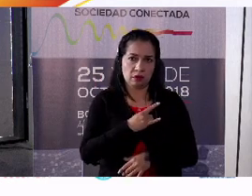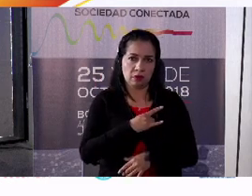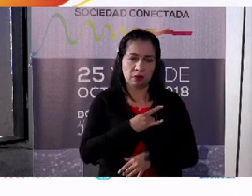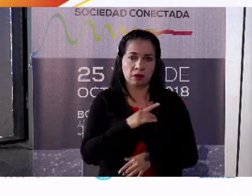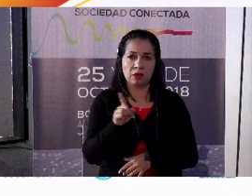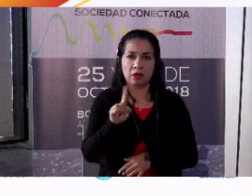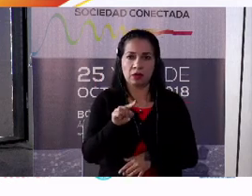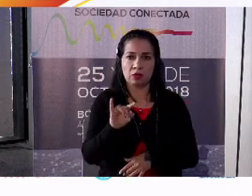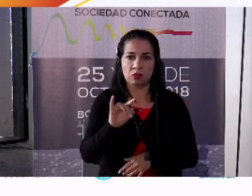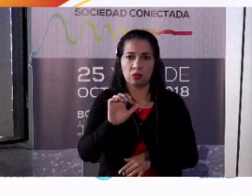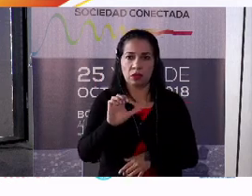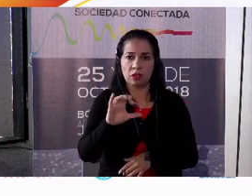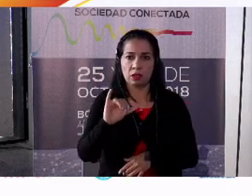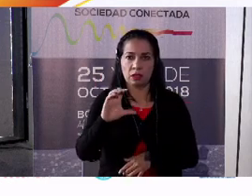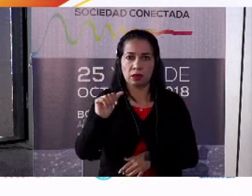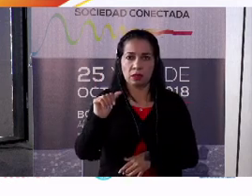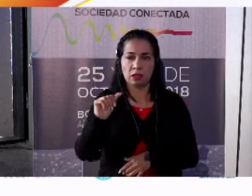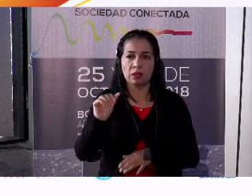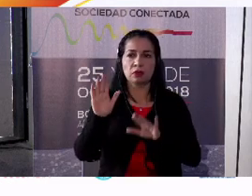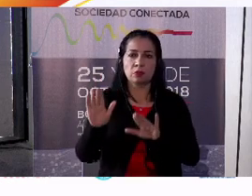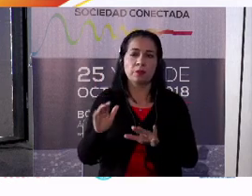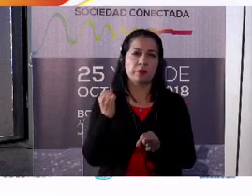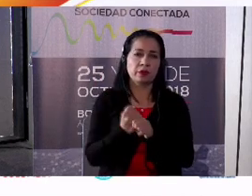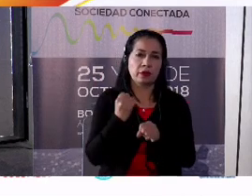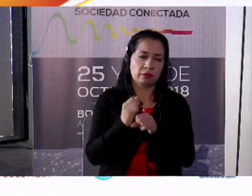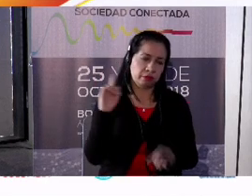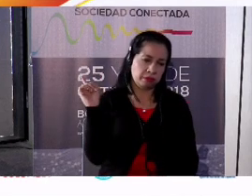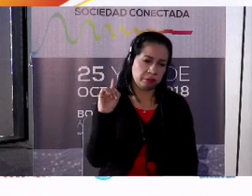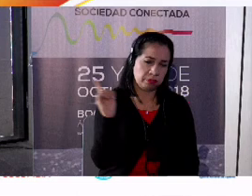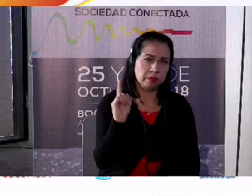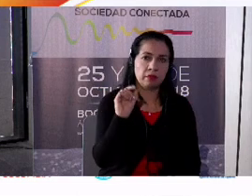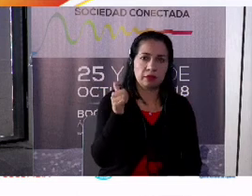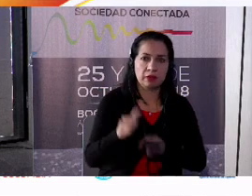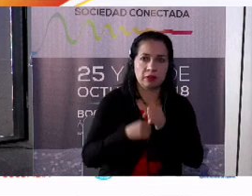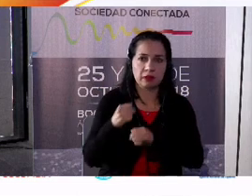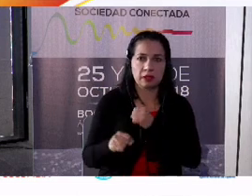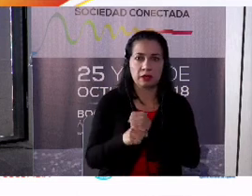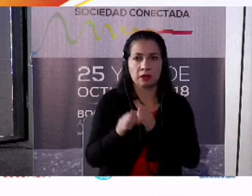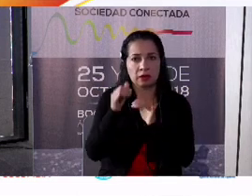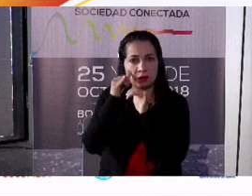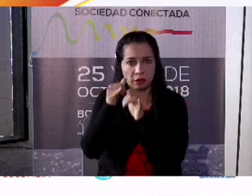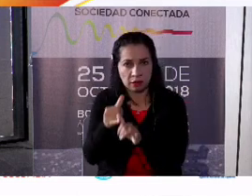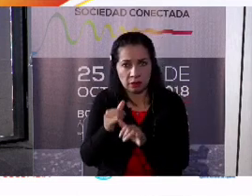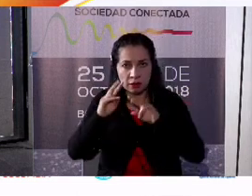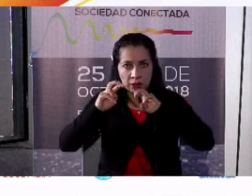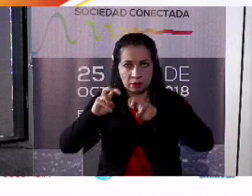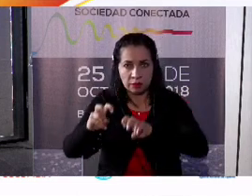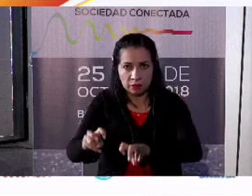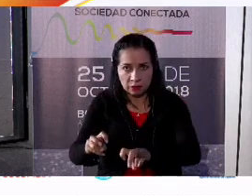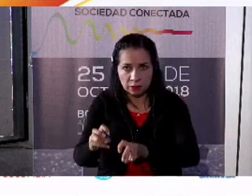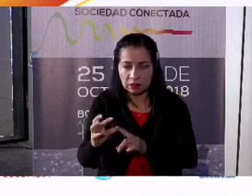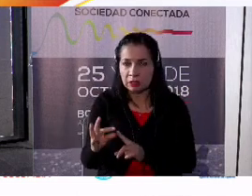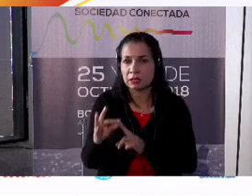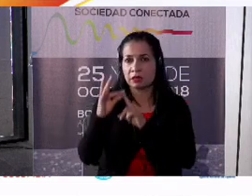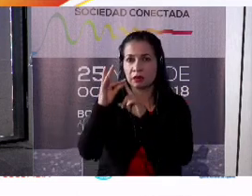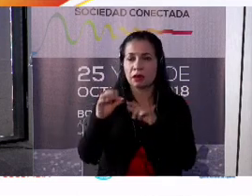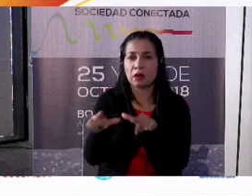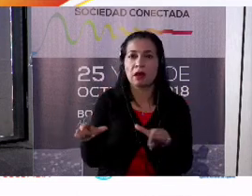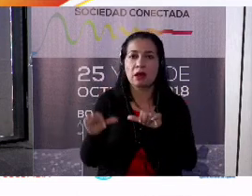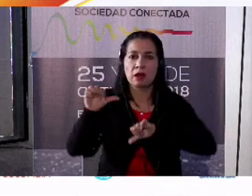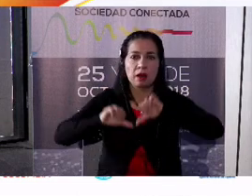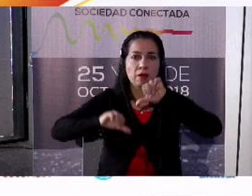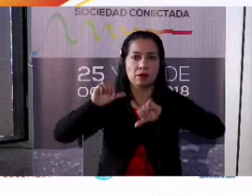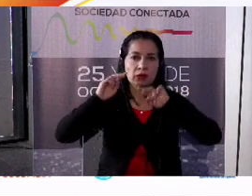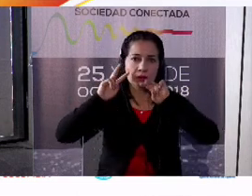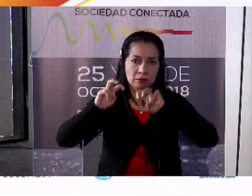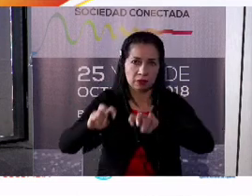Suecia y ha trabajado durante 10 años como ingeniero de investigación senior en el laboratorio de investigación y desarrollo